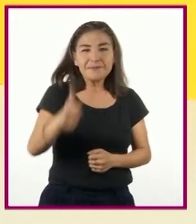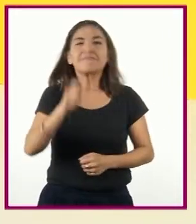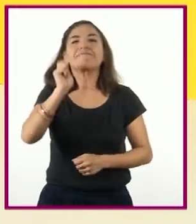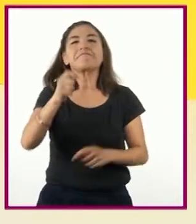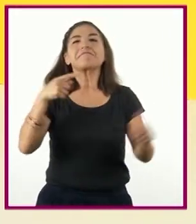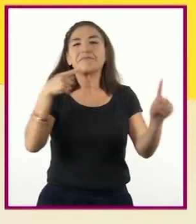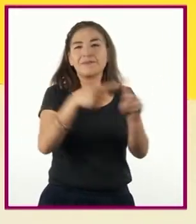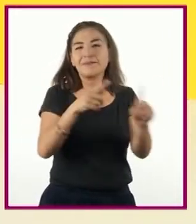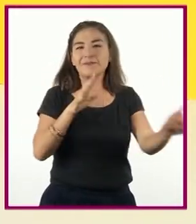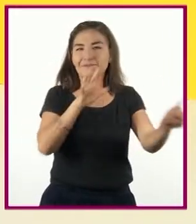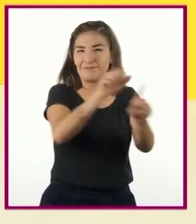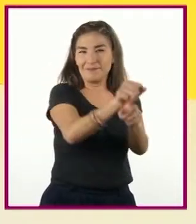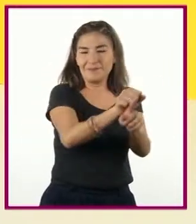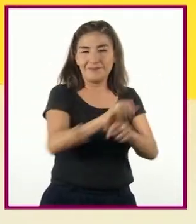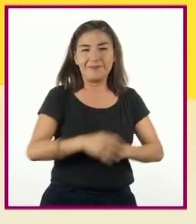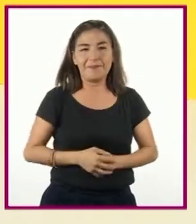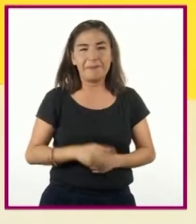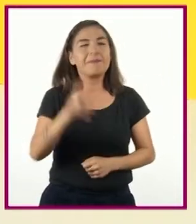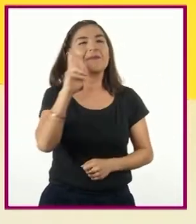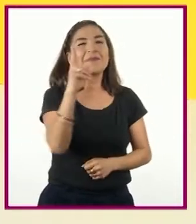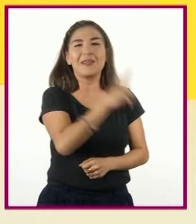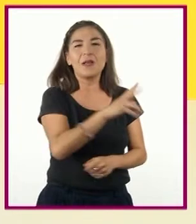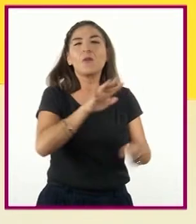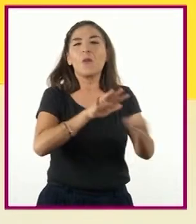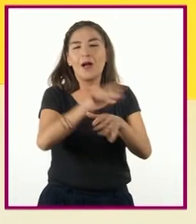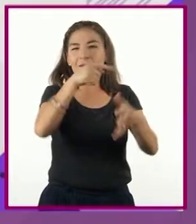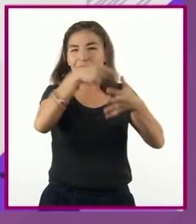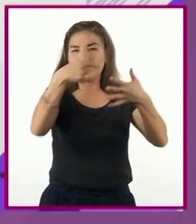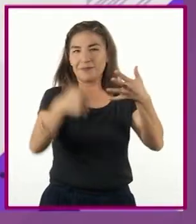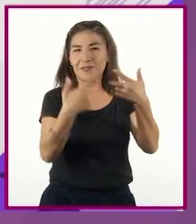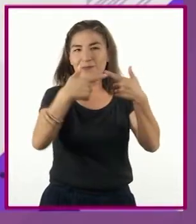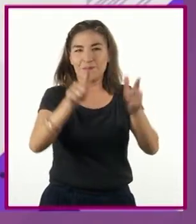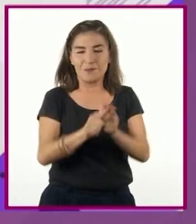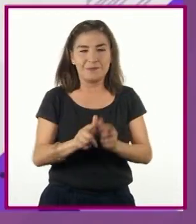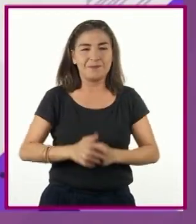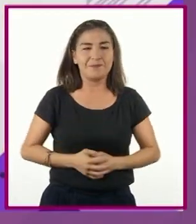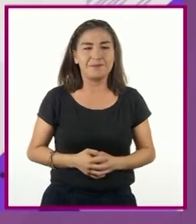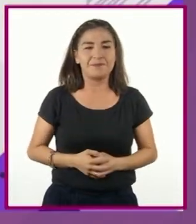fin. Veamos algunos tipos de grupos.